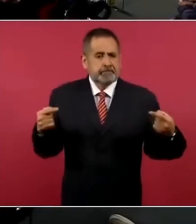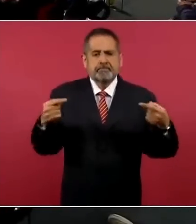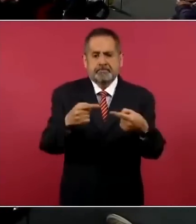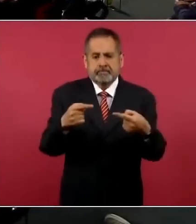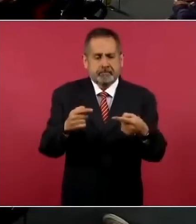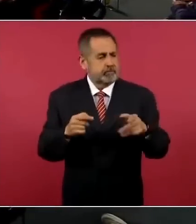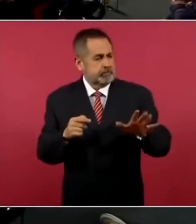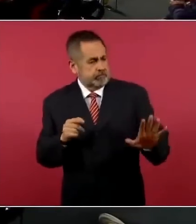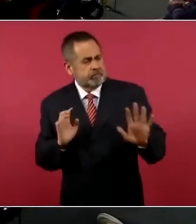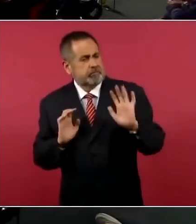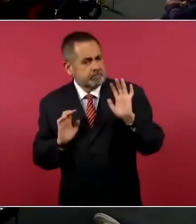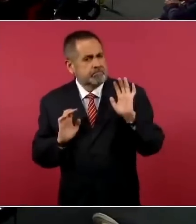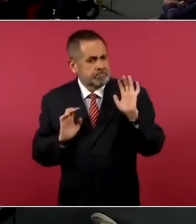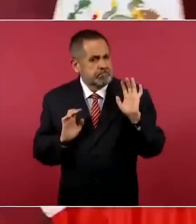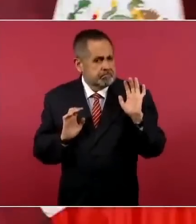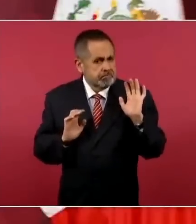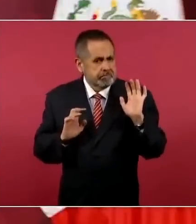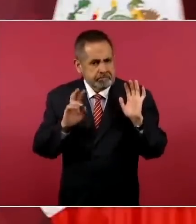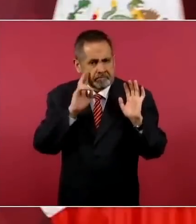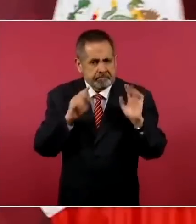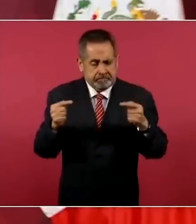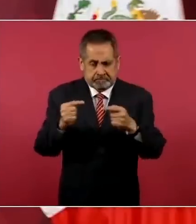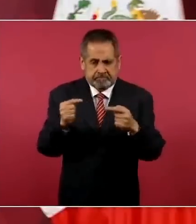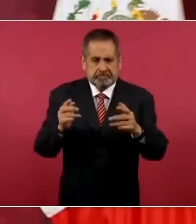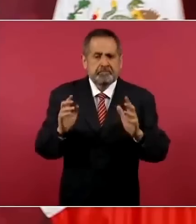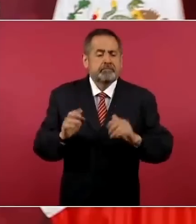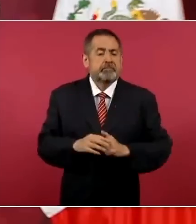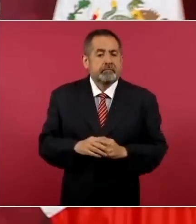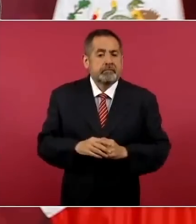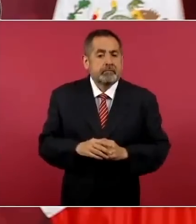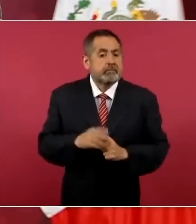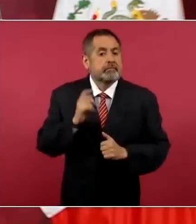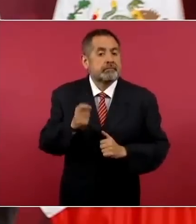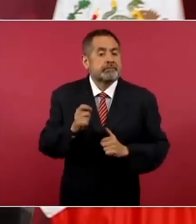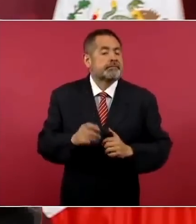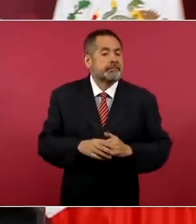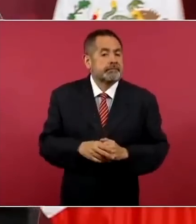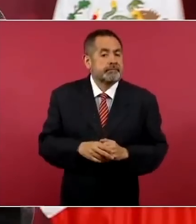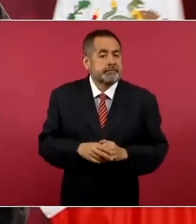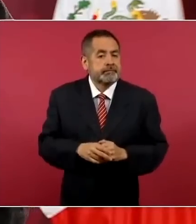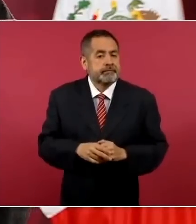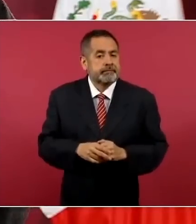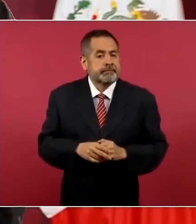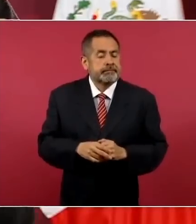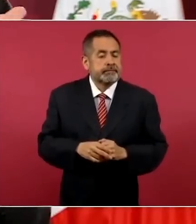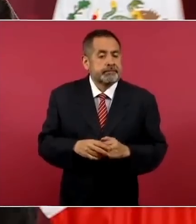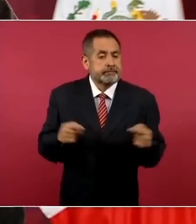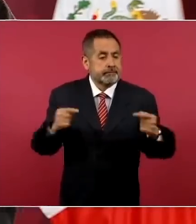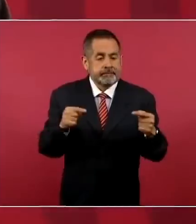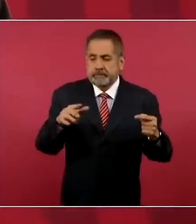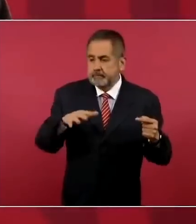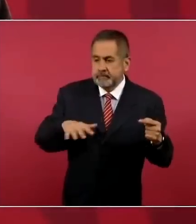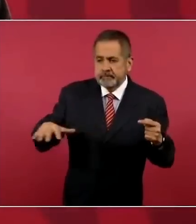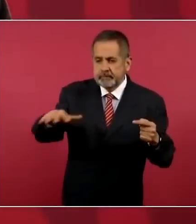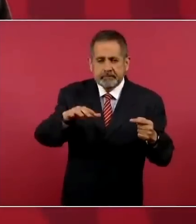y contrapuestos. Y cada vez hay más